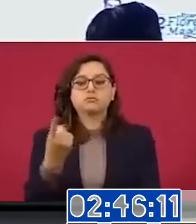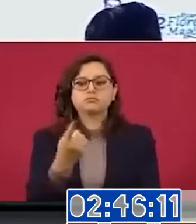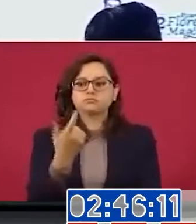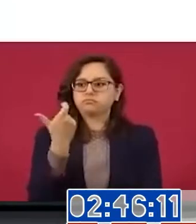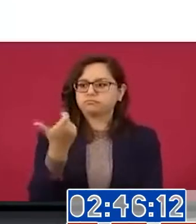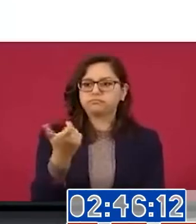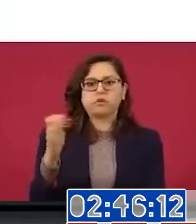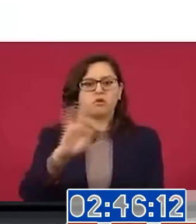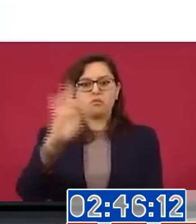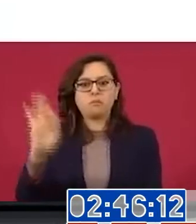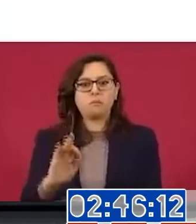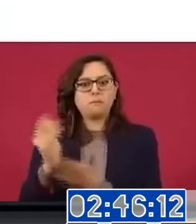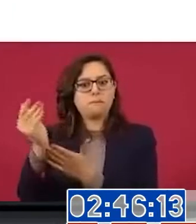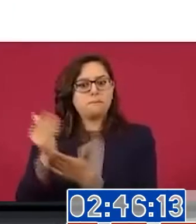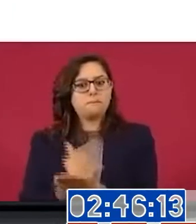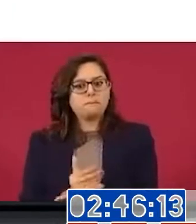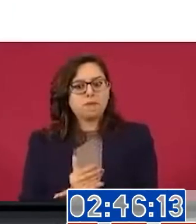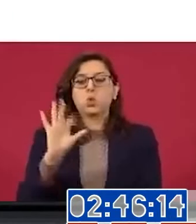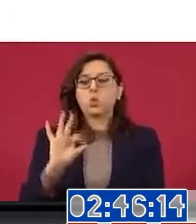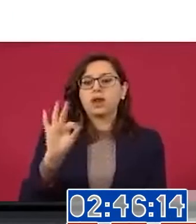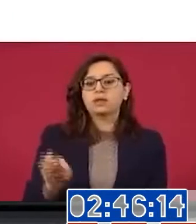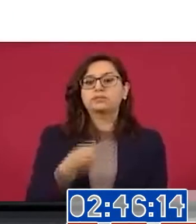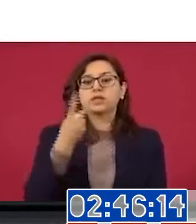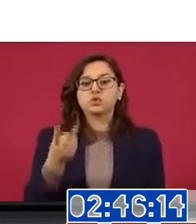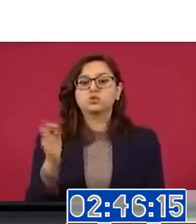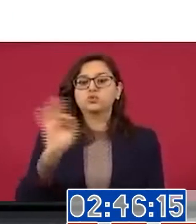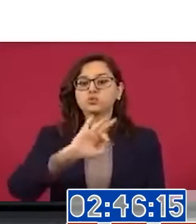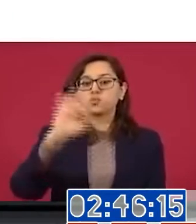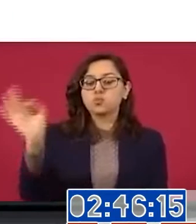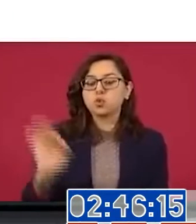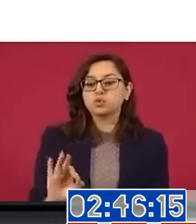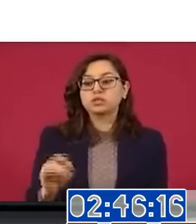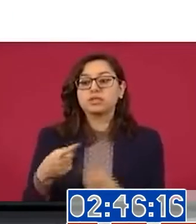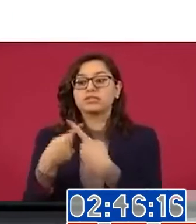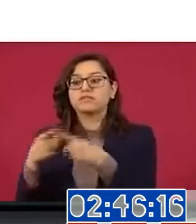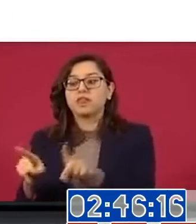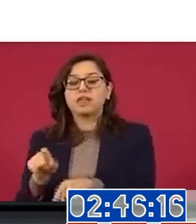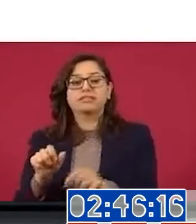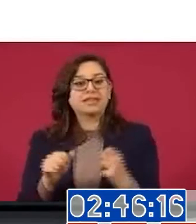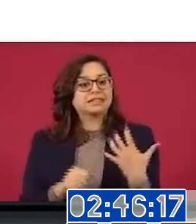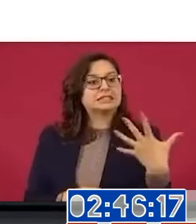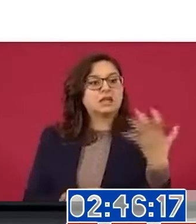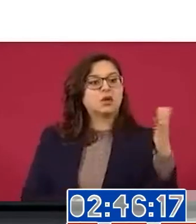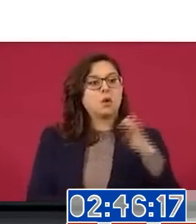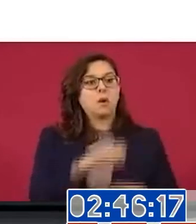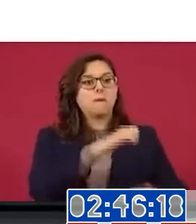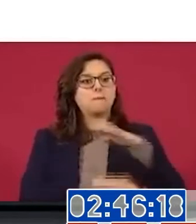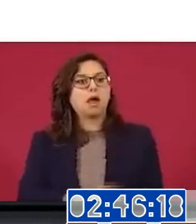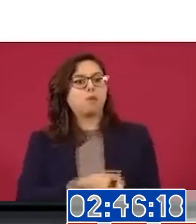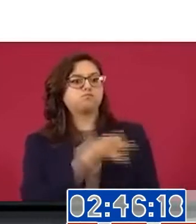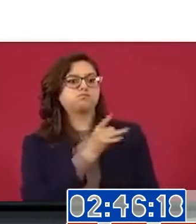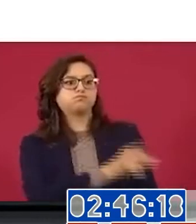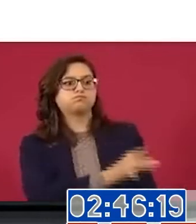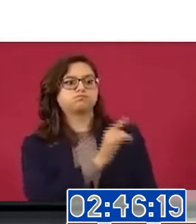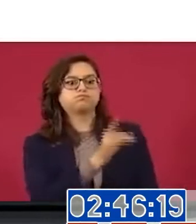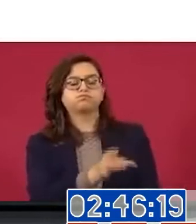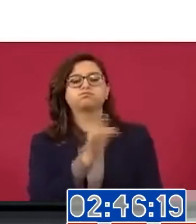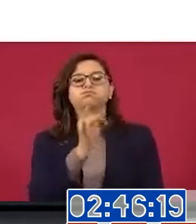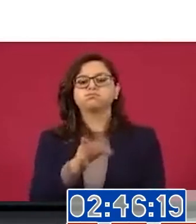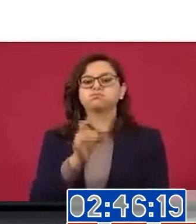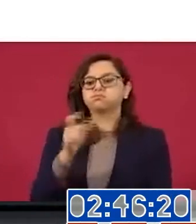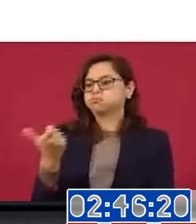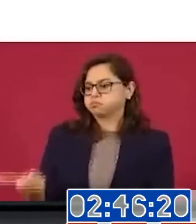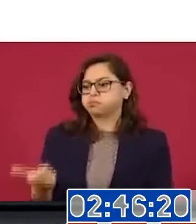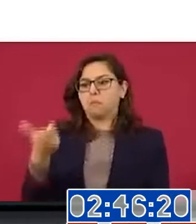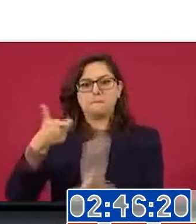o de confiabilidad, digamos, de Baker Hughes son muy claras y dicen, tienen de hecho un apartado que se llama conflicto